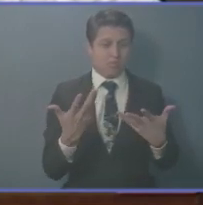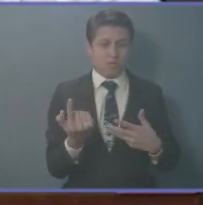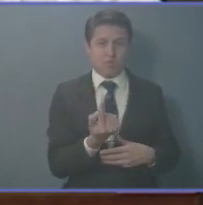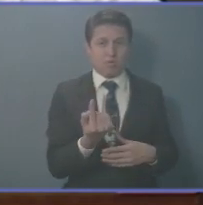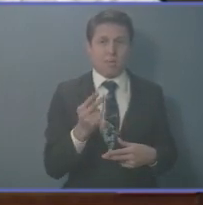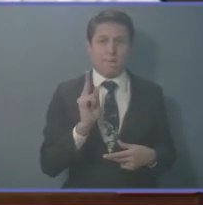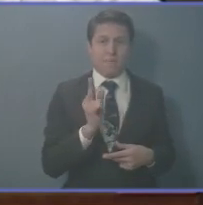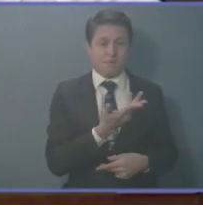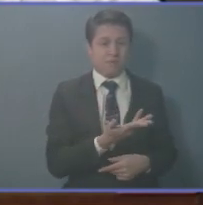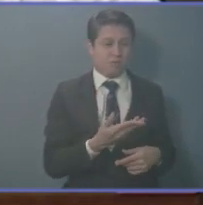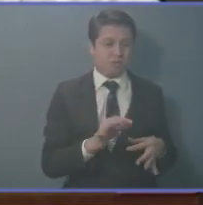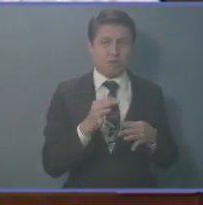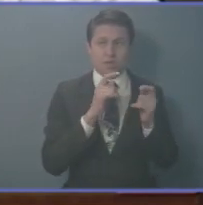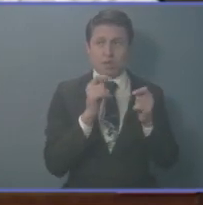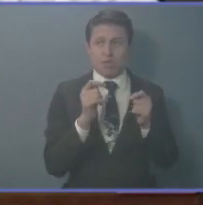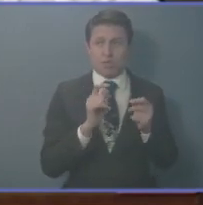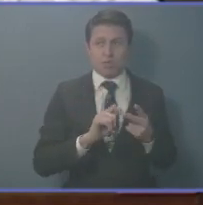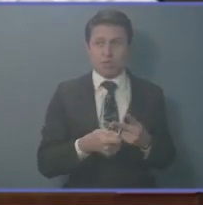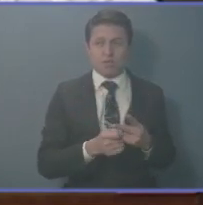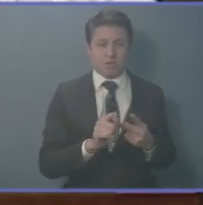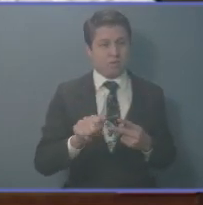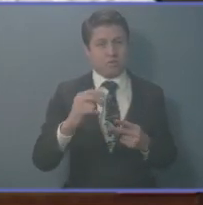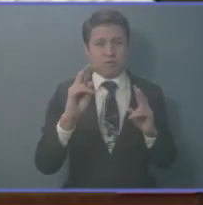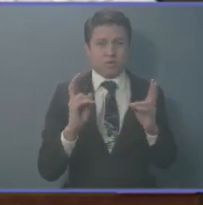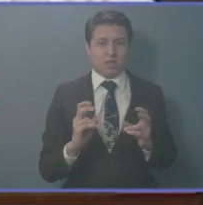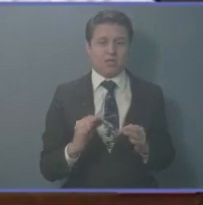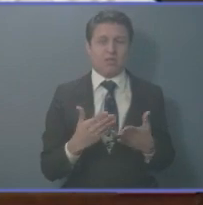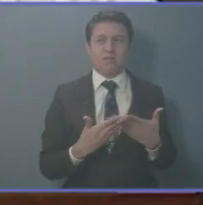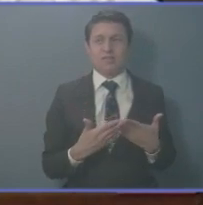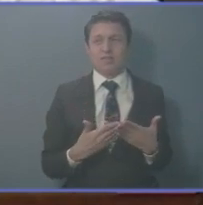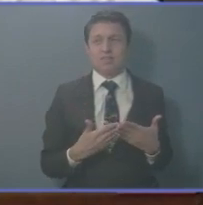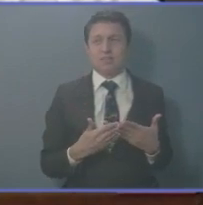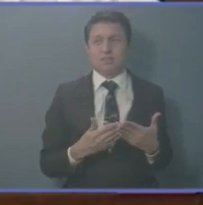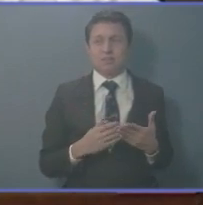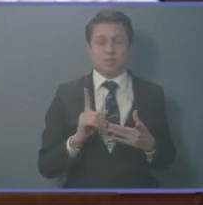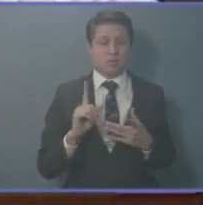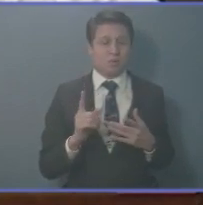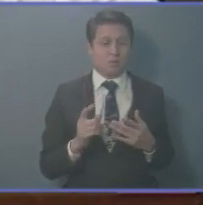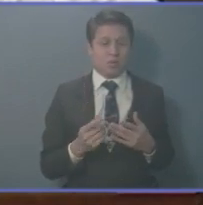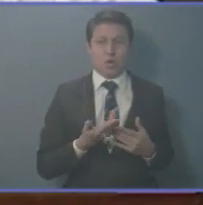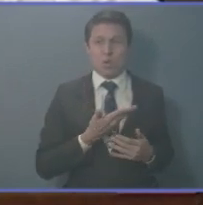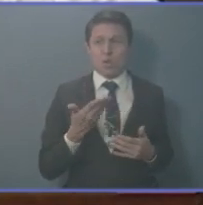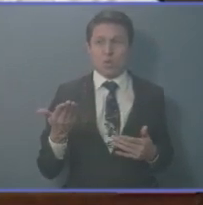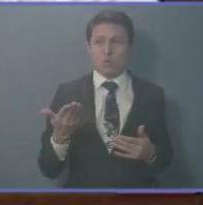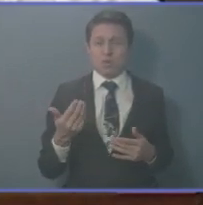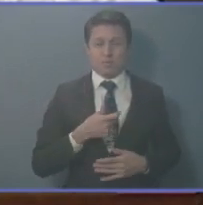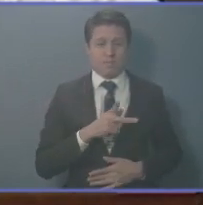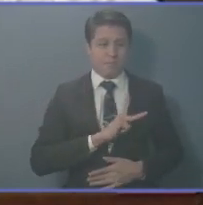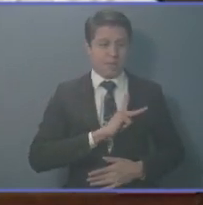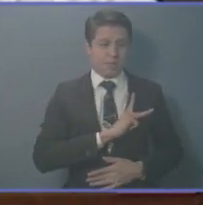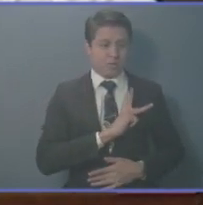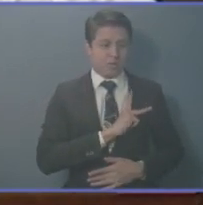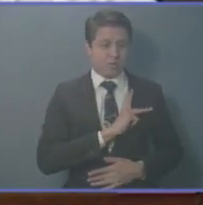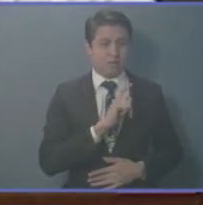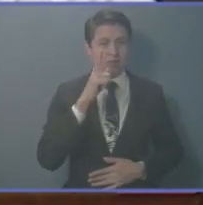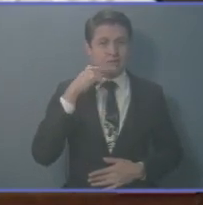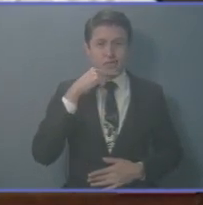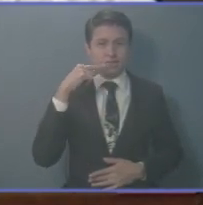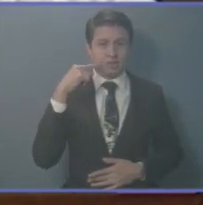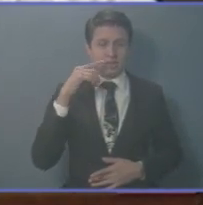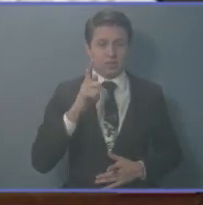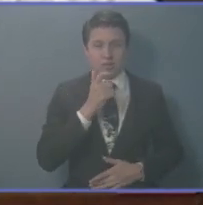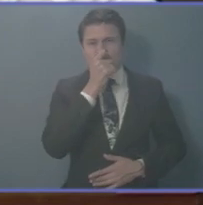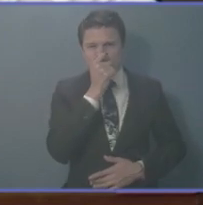mismos objetos, cartas, dominó, dados, entre otros. F. No compartir ni prestar los objetos personales como cepillos de dientes,